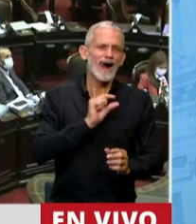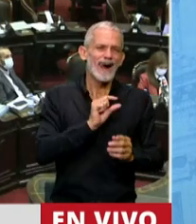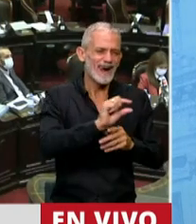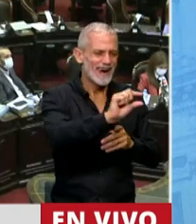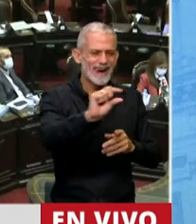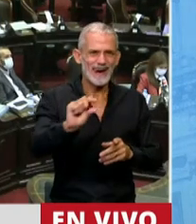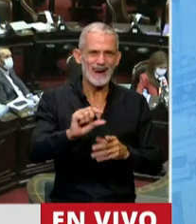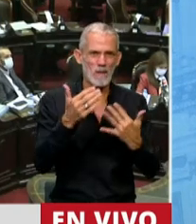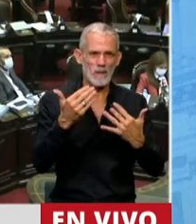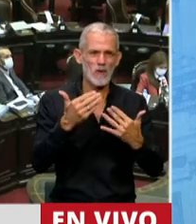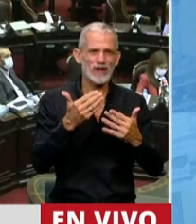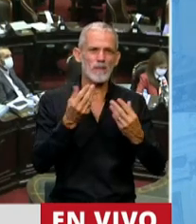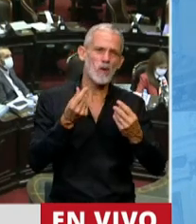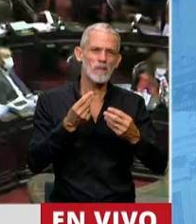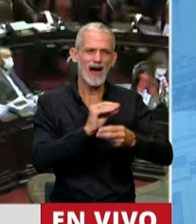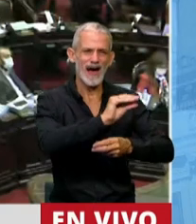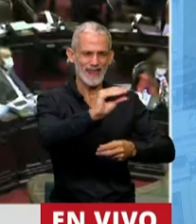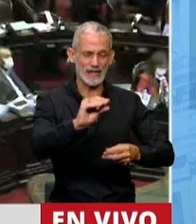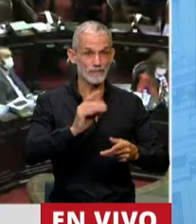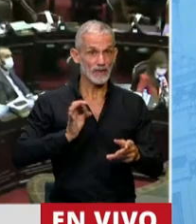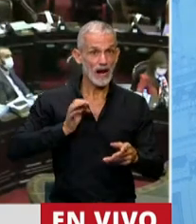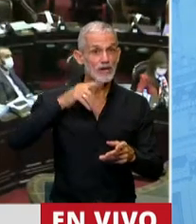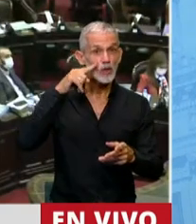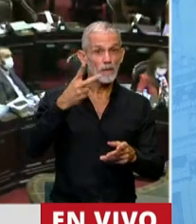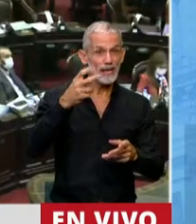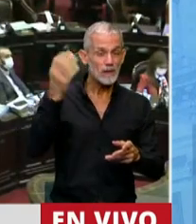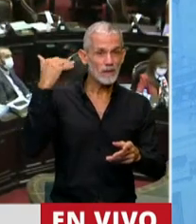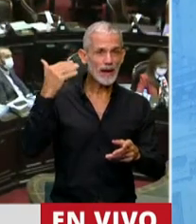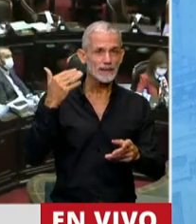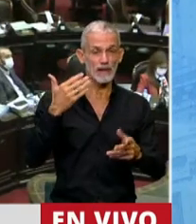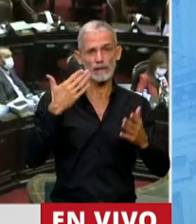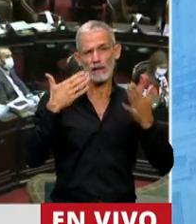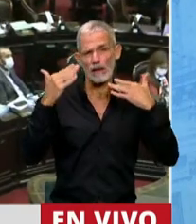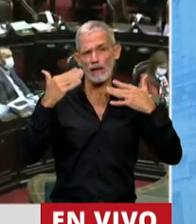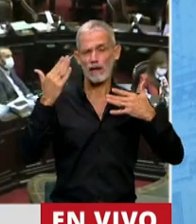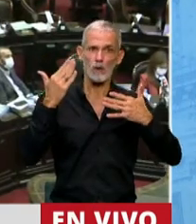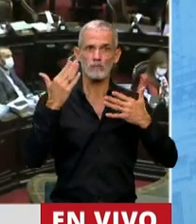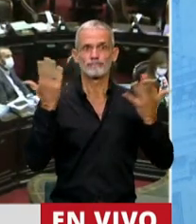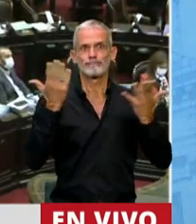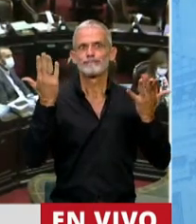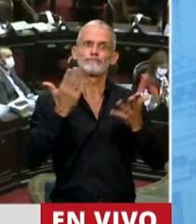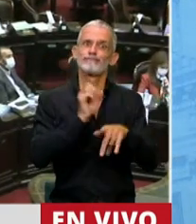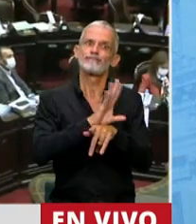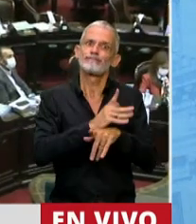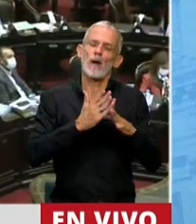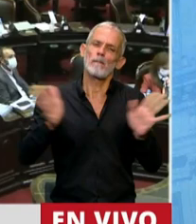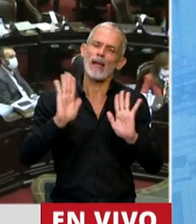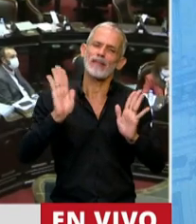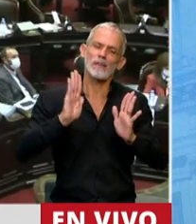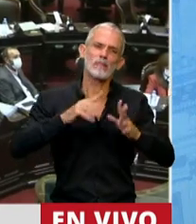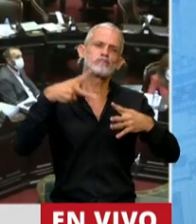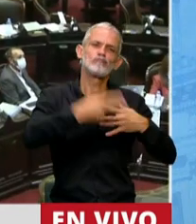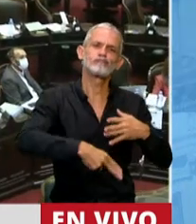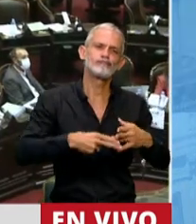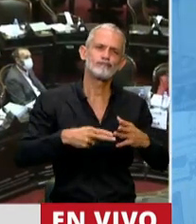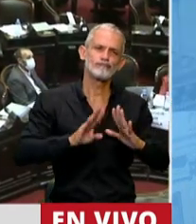repartir nosotros. En el año 2020, so pretexto de que estábamos en pandemia, se suspendió